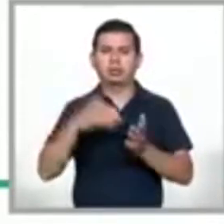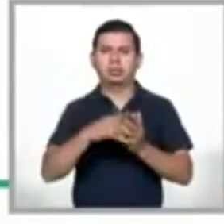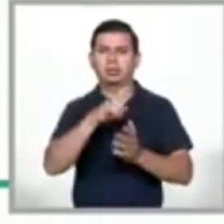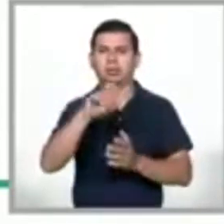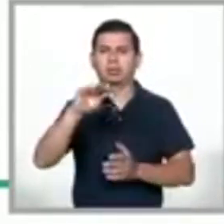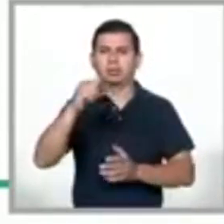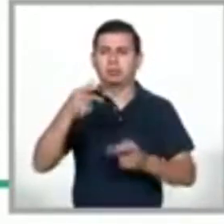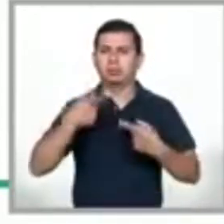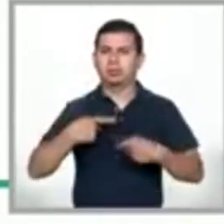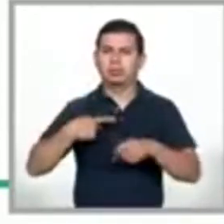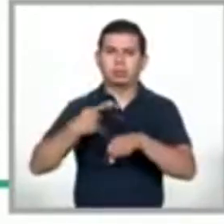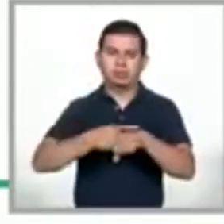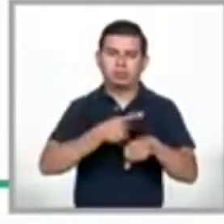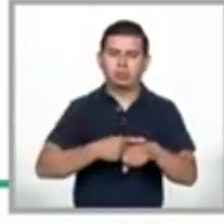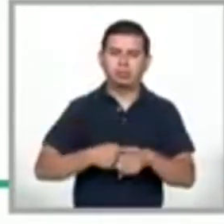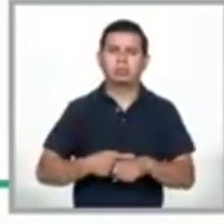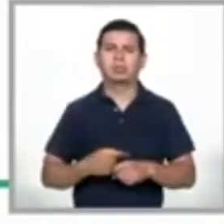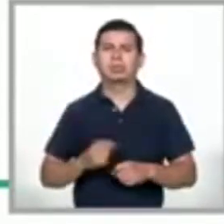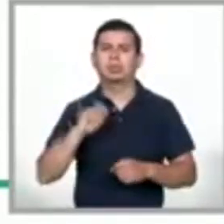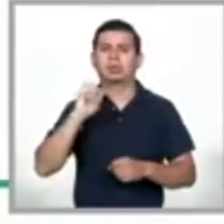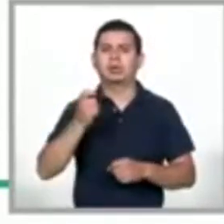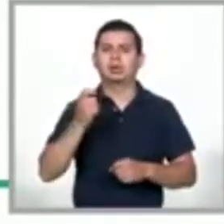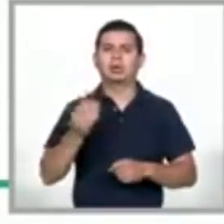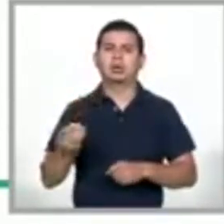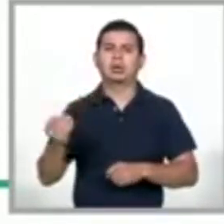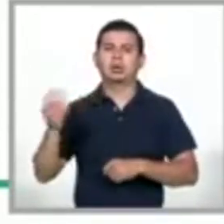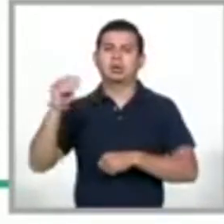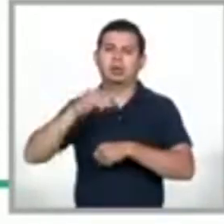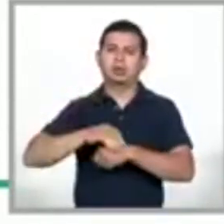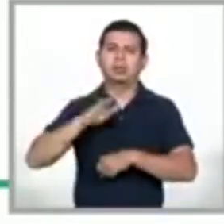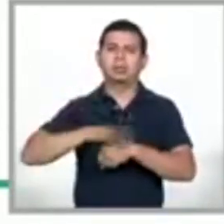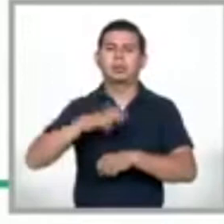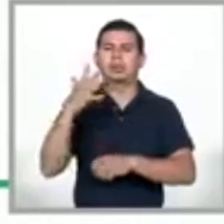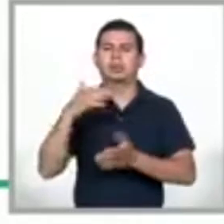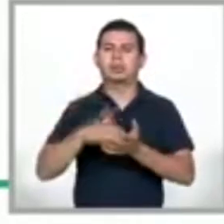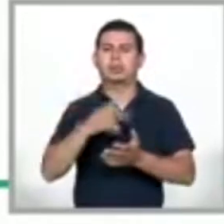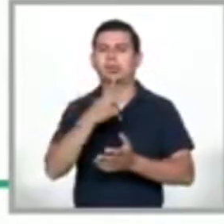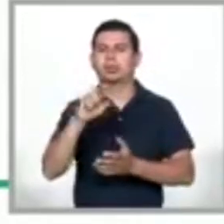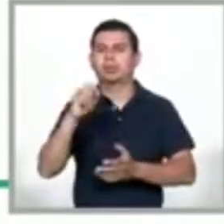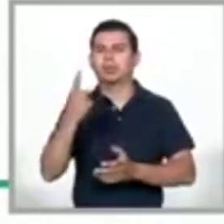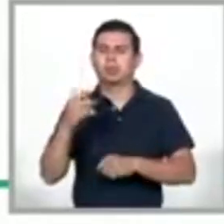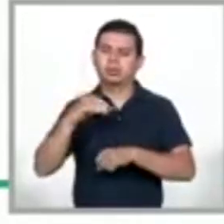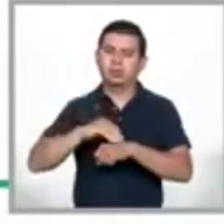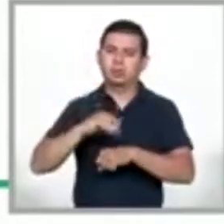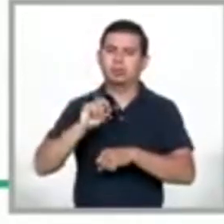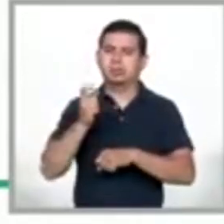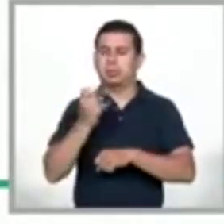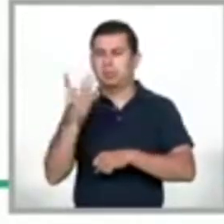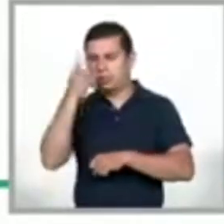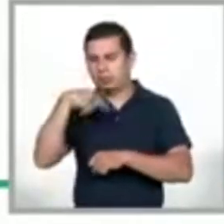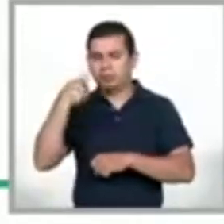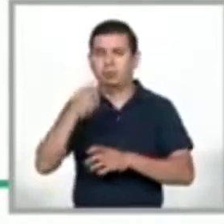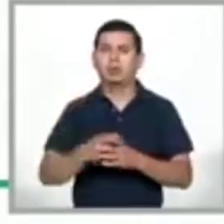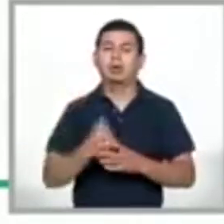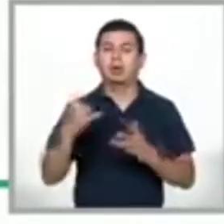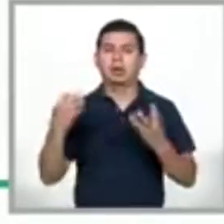139.196 casos, es decir, 5.222 más que el corte del día de ayer, y un total de